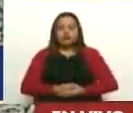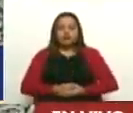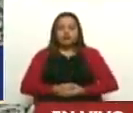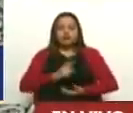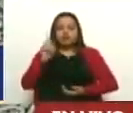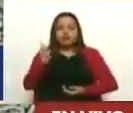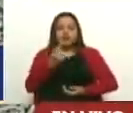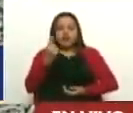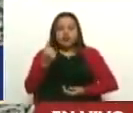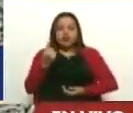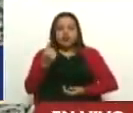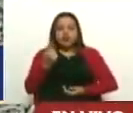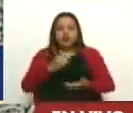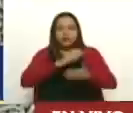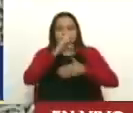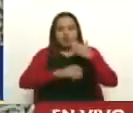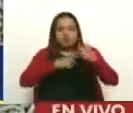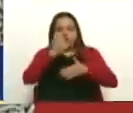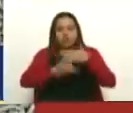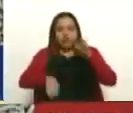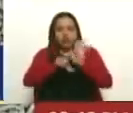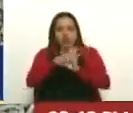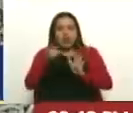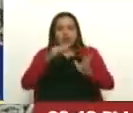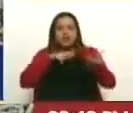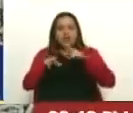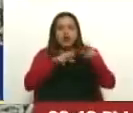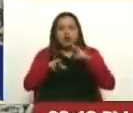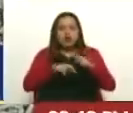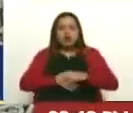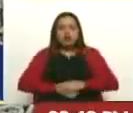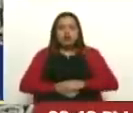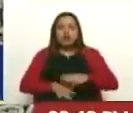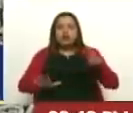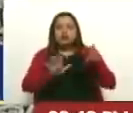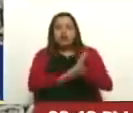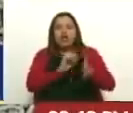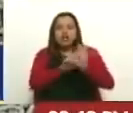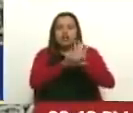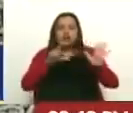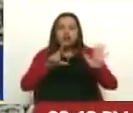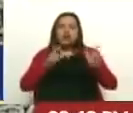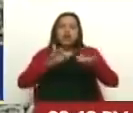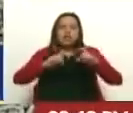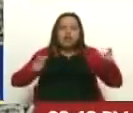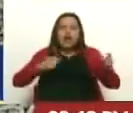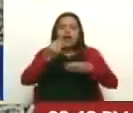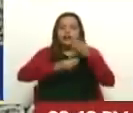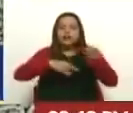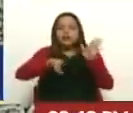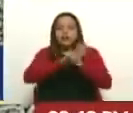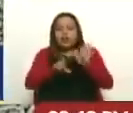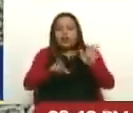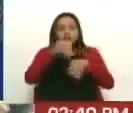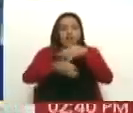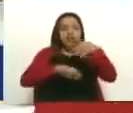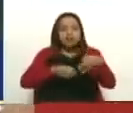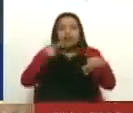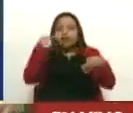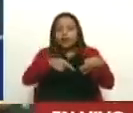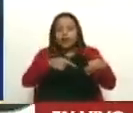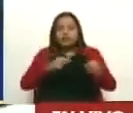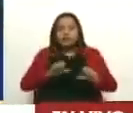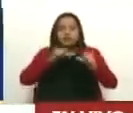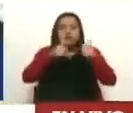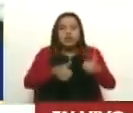capítulo de este proyecto de ley está relacionado con las disposiciones generales a la aplicación de la ley, la cual estipula que esta será ejecutada